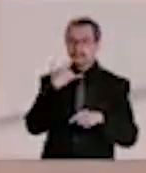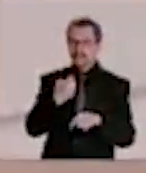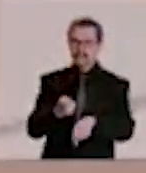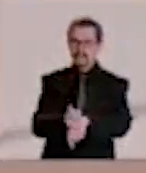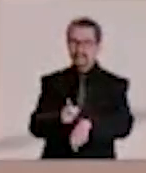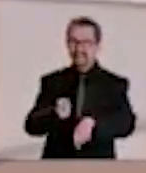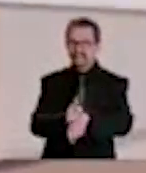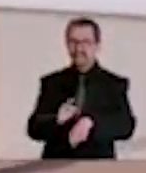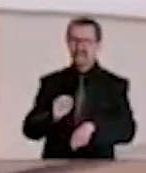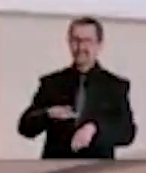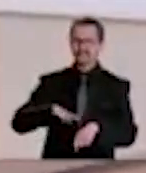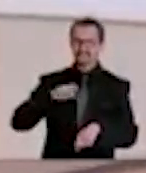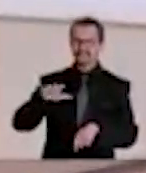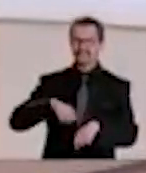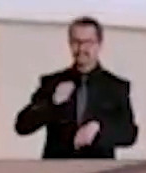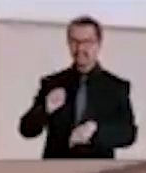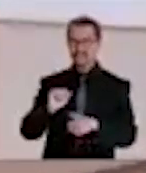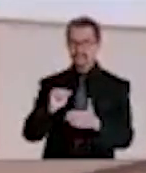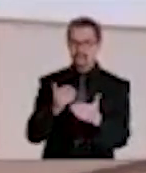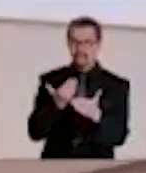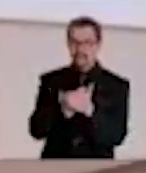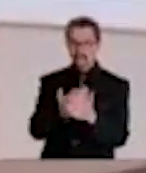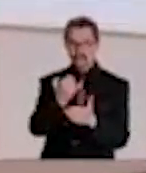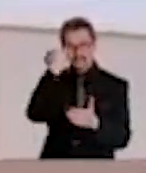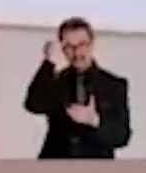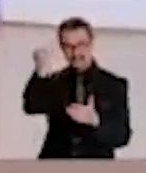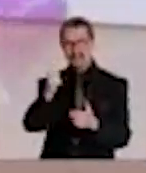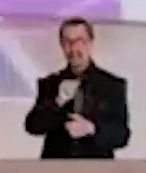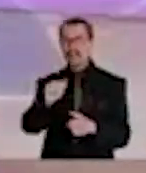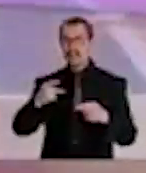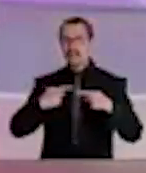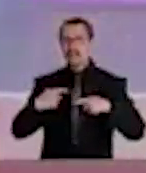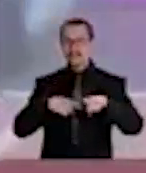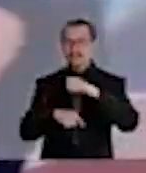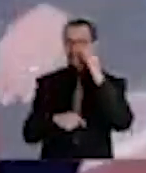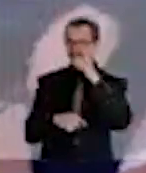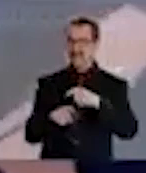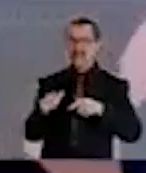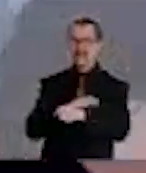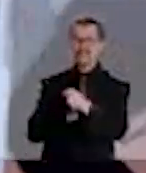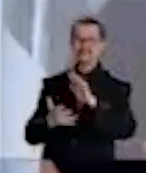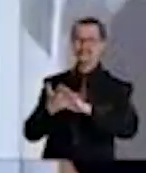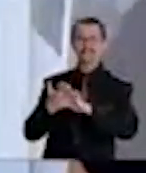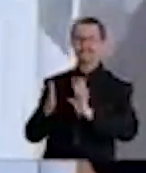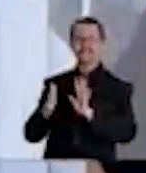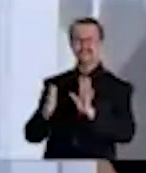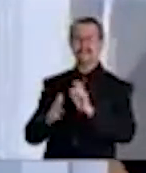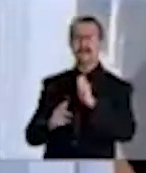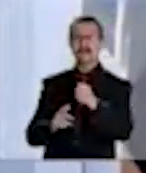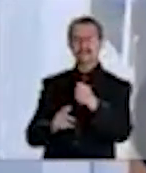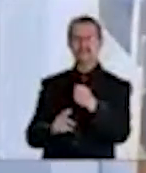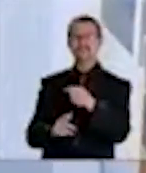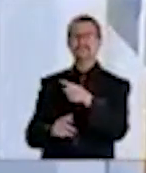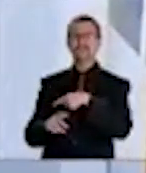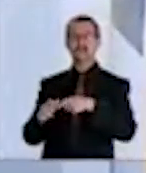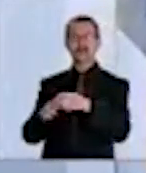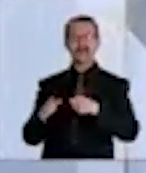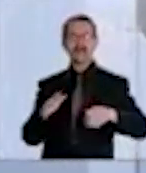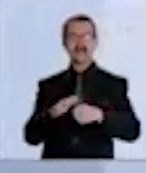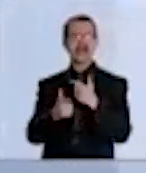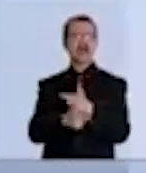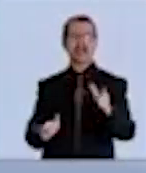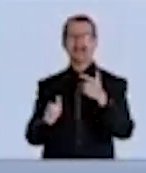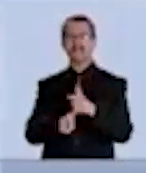es sacar a los criminales de las cárceles para regresarnos a las comunidades a las que le hicieron daño lisa y llanamente no tiene pies ni